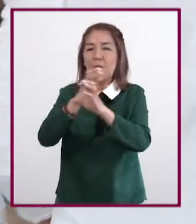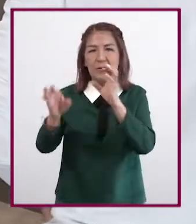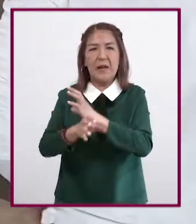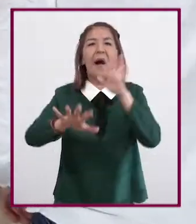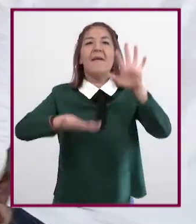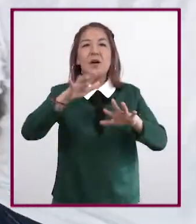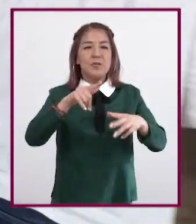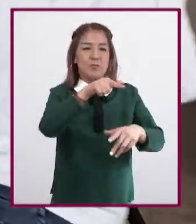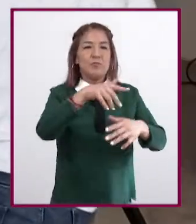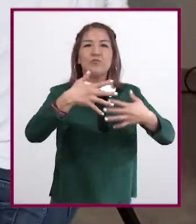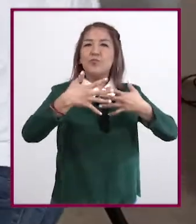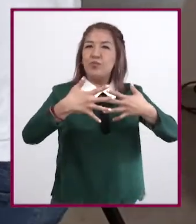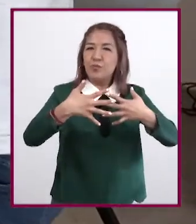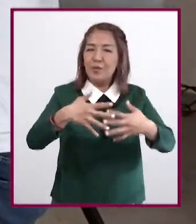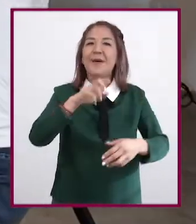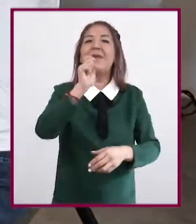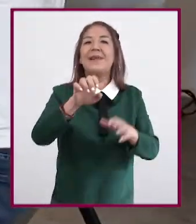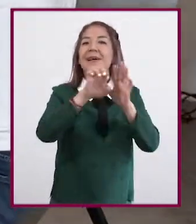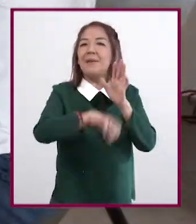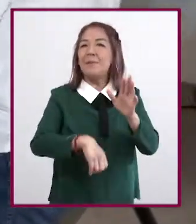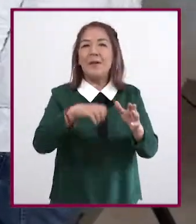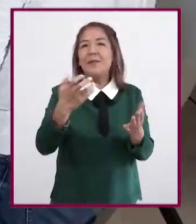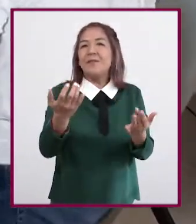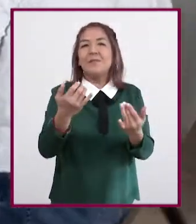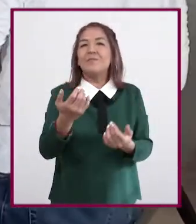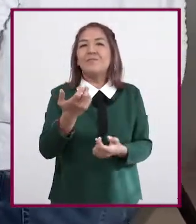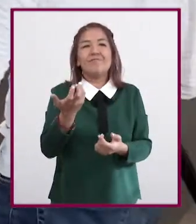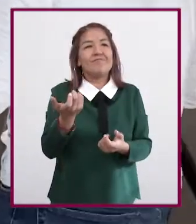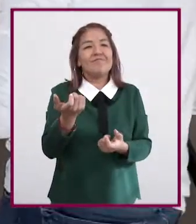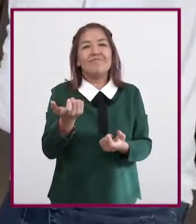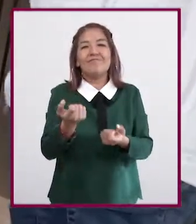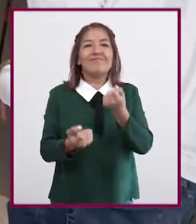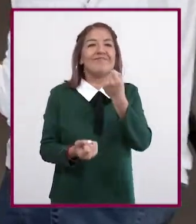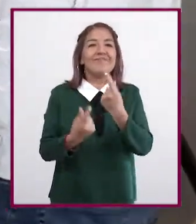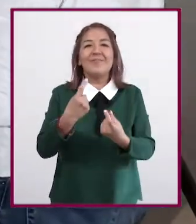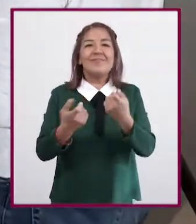la vibración, como en este caso de